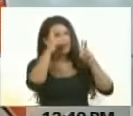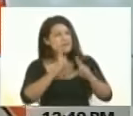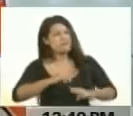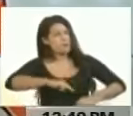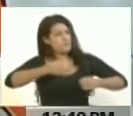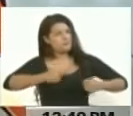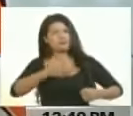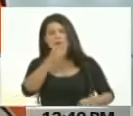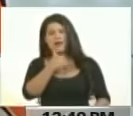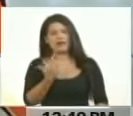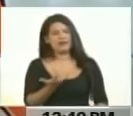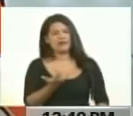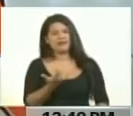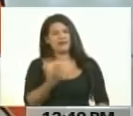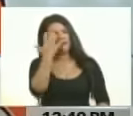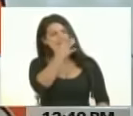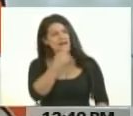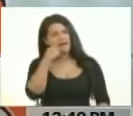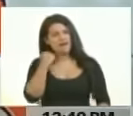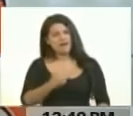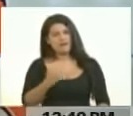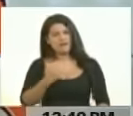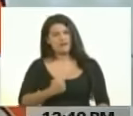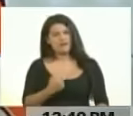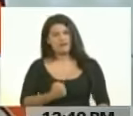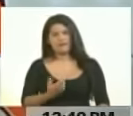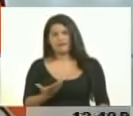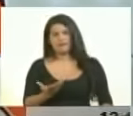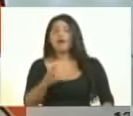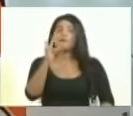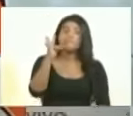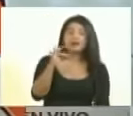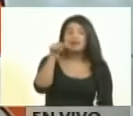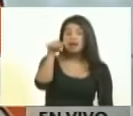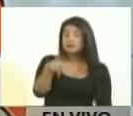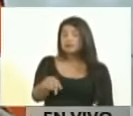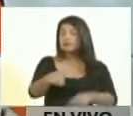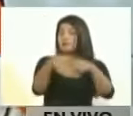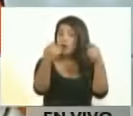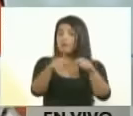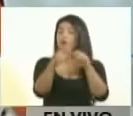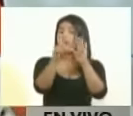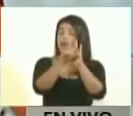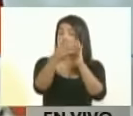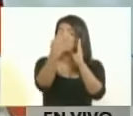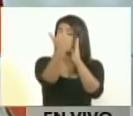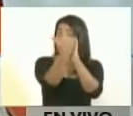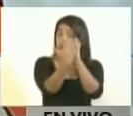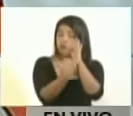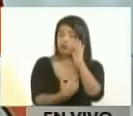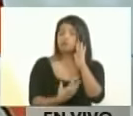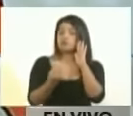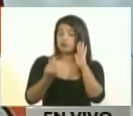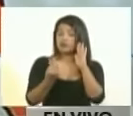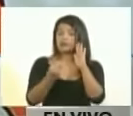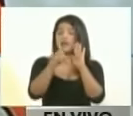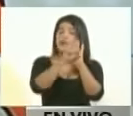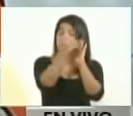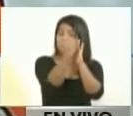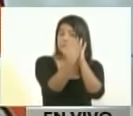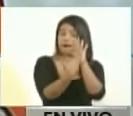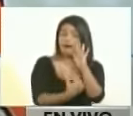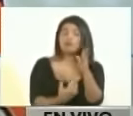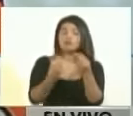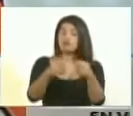No hay ni hablar de la ilegalidad. Aquí no solamente se han violado las normas del Mercosur, se